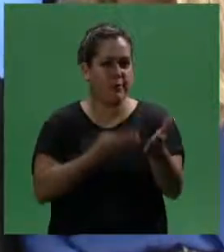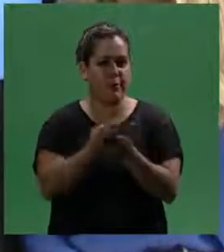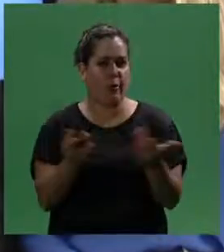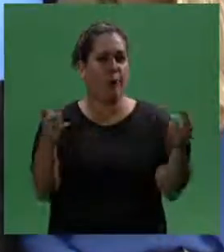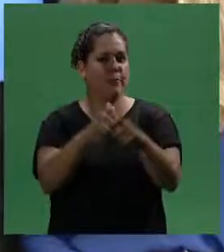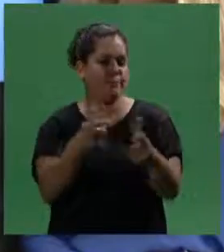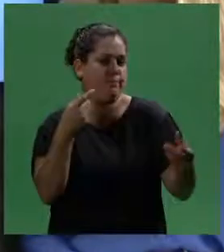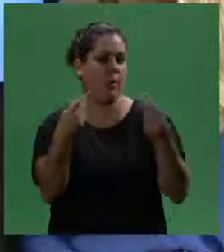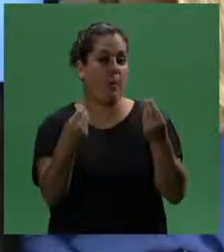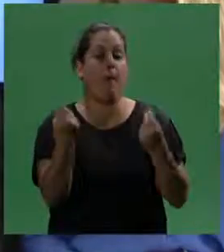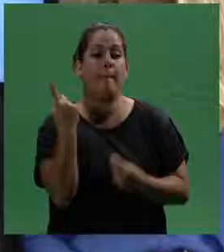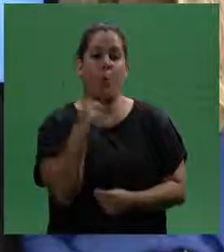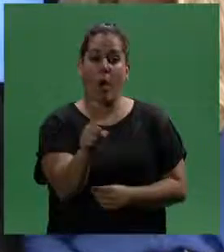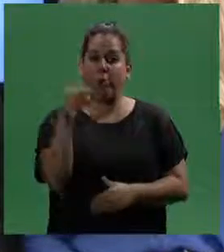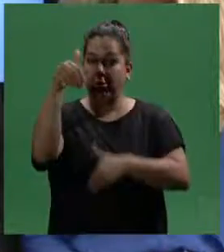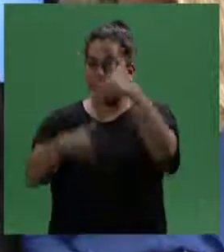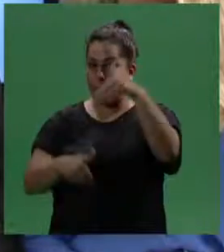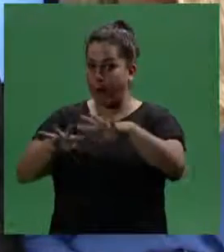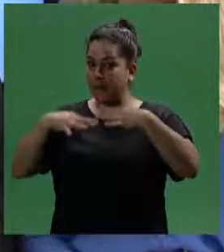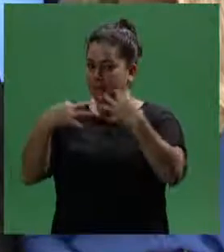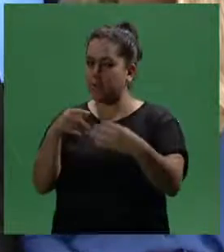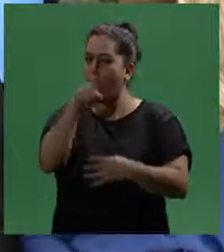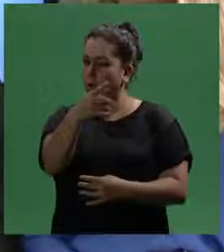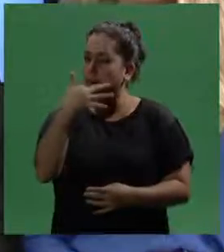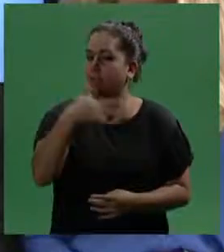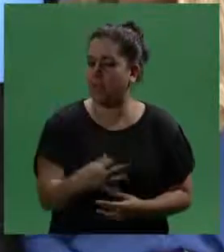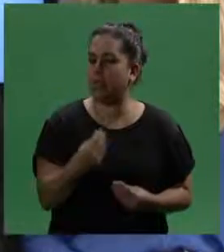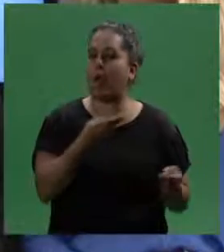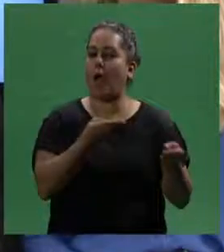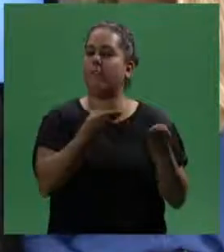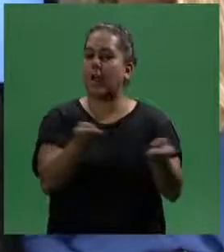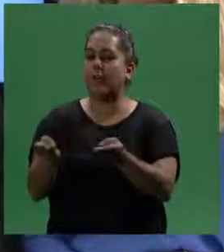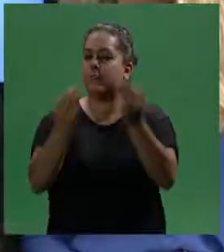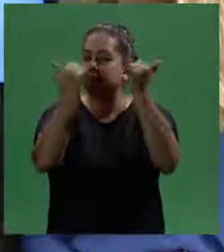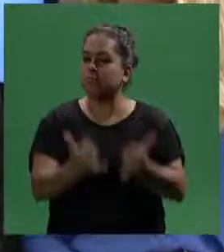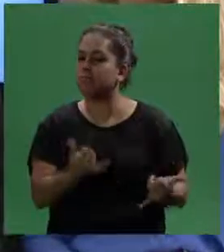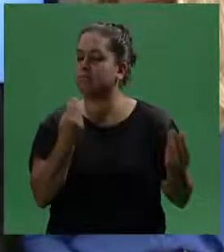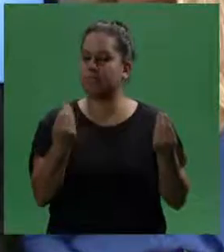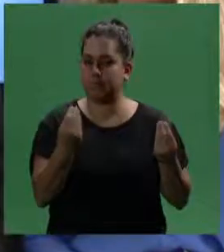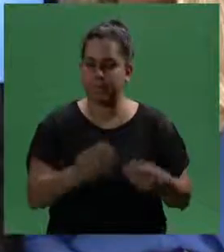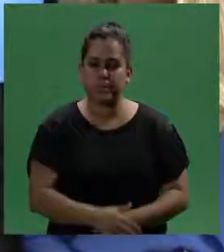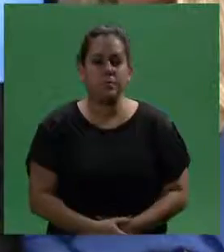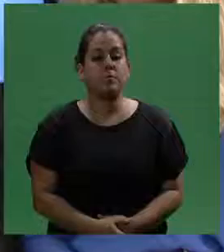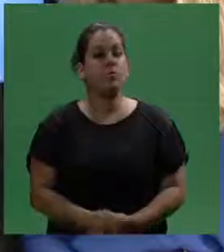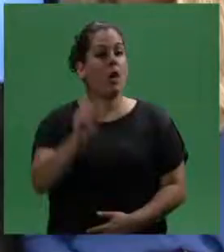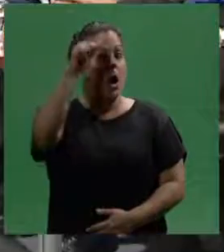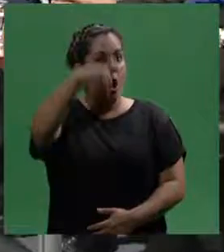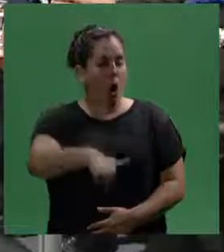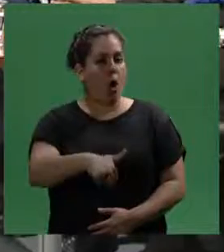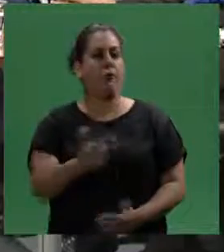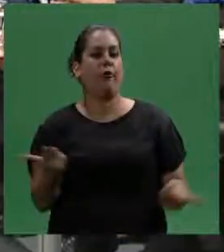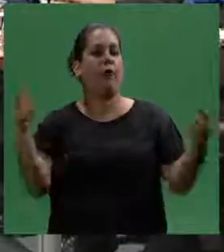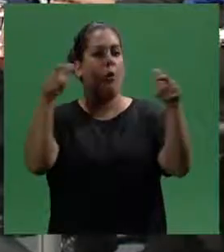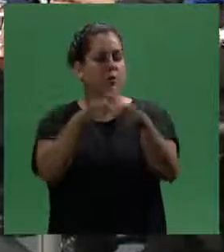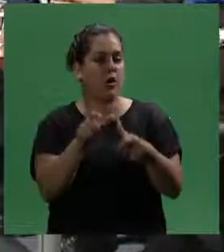cada una de las comisiones, para que cuando sean votados en el recinto entiendas cuál es el beneficio que ese proyecto te va a dar. Hoy nos